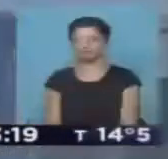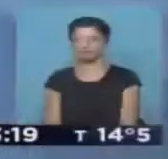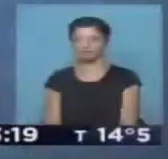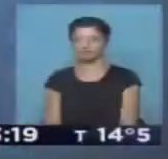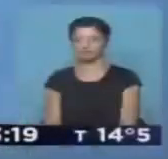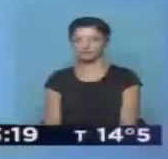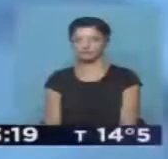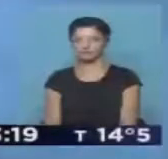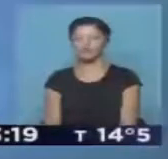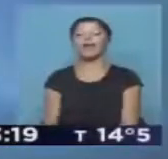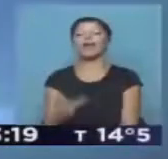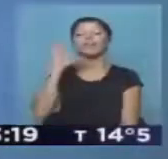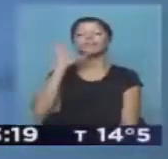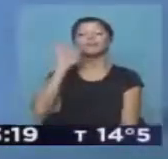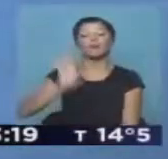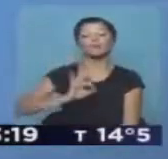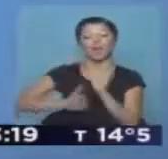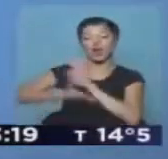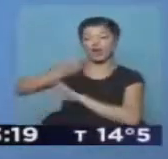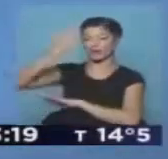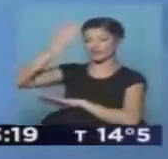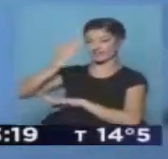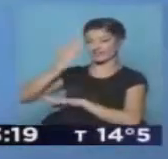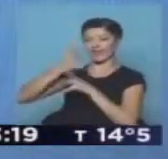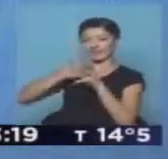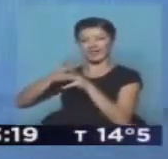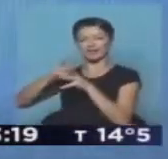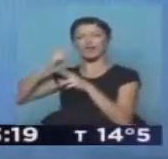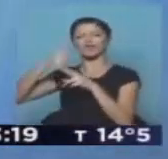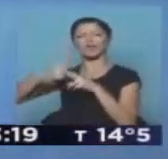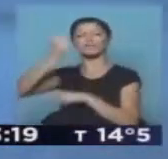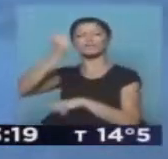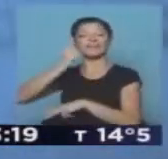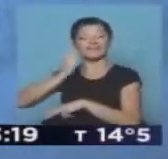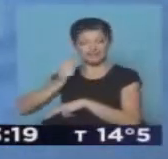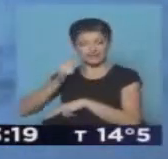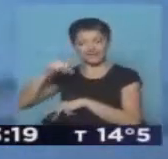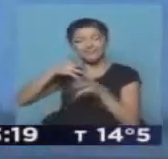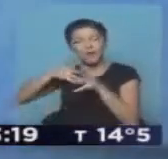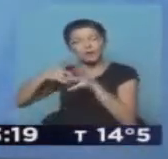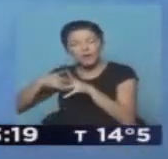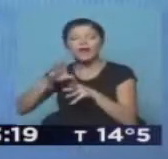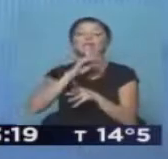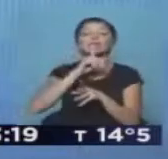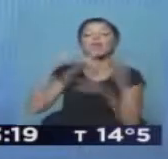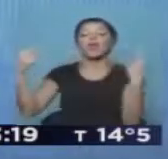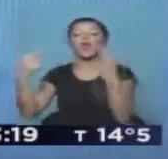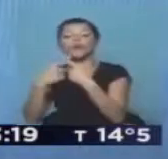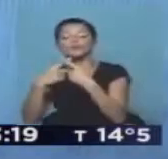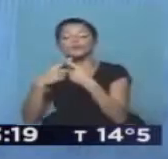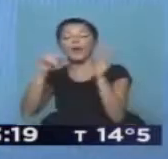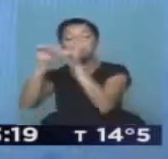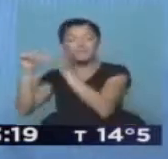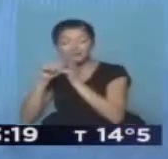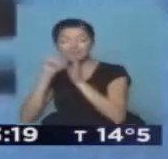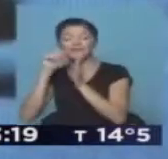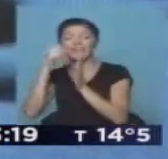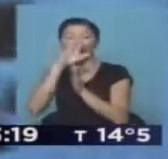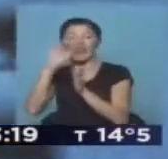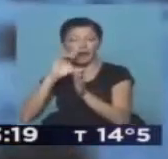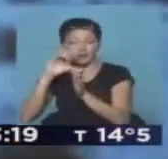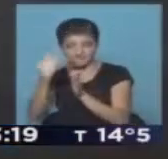se cumplen 50 años de la llamada guerra de los 6 días el conflicto bélico que enfrentó a israel con una coalición de países árabes